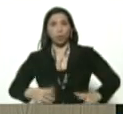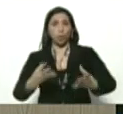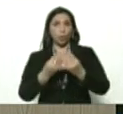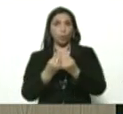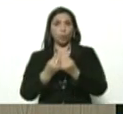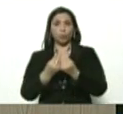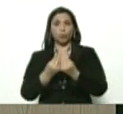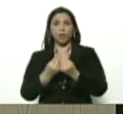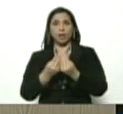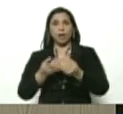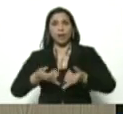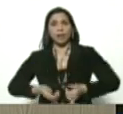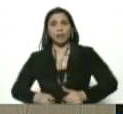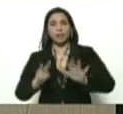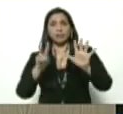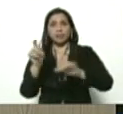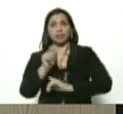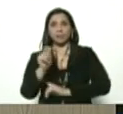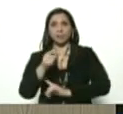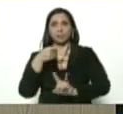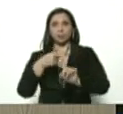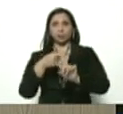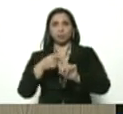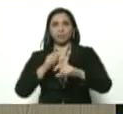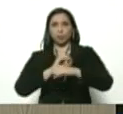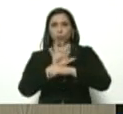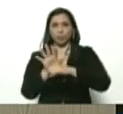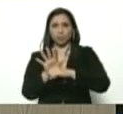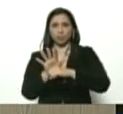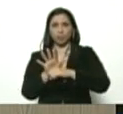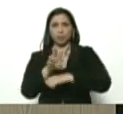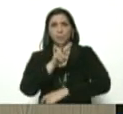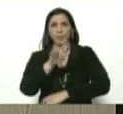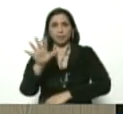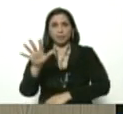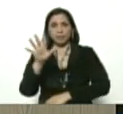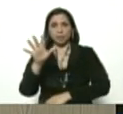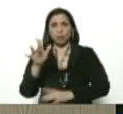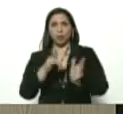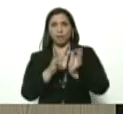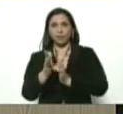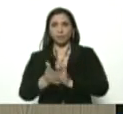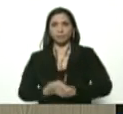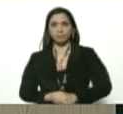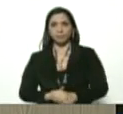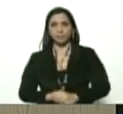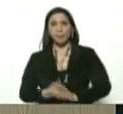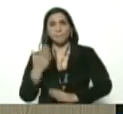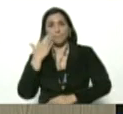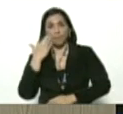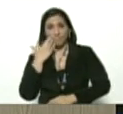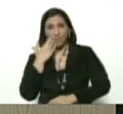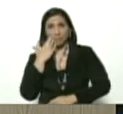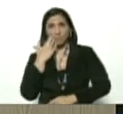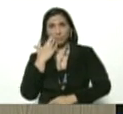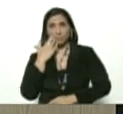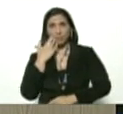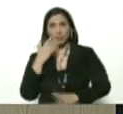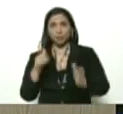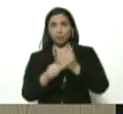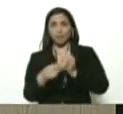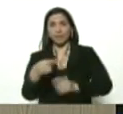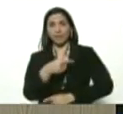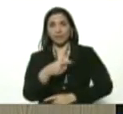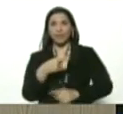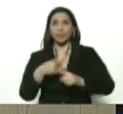siete meses positiva a kobe 19 el 25 de abril ella la madre se encuentra se encontraba negativa